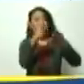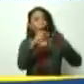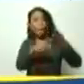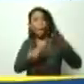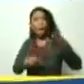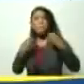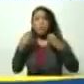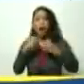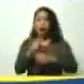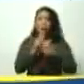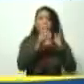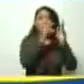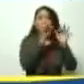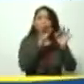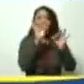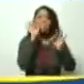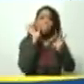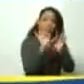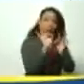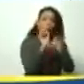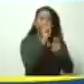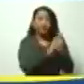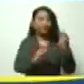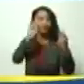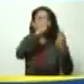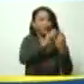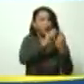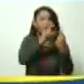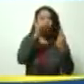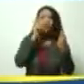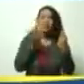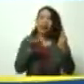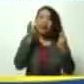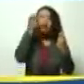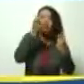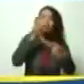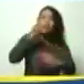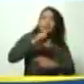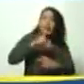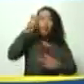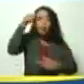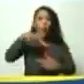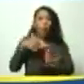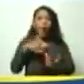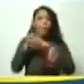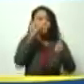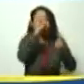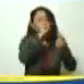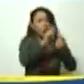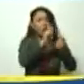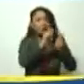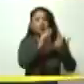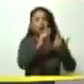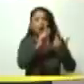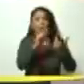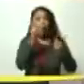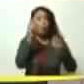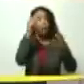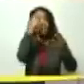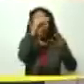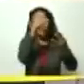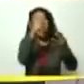invertirlo en las necesidades de nuestro pueblo está hecho a detalle el plan a detalle